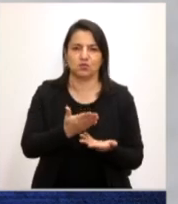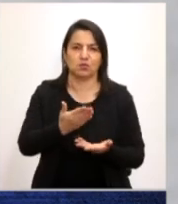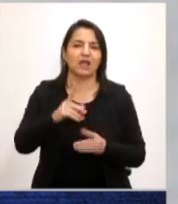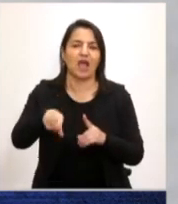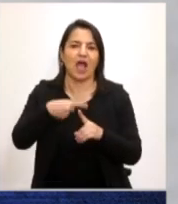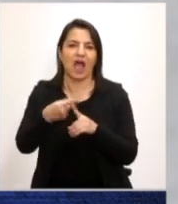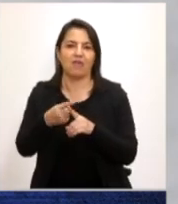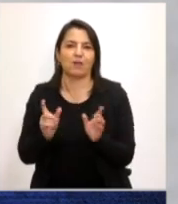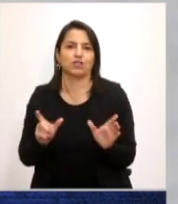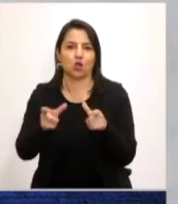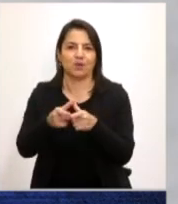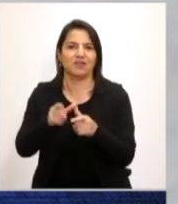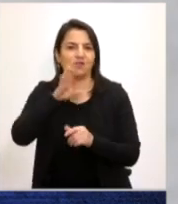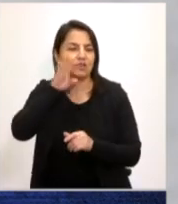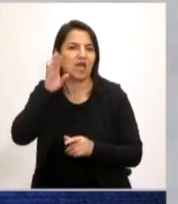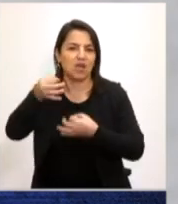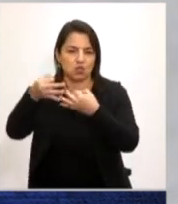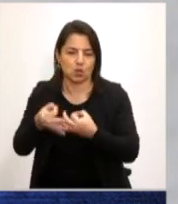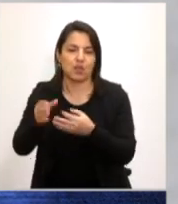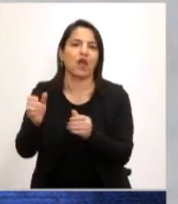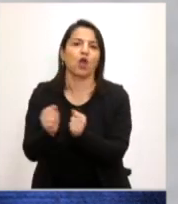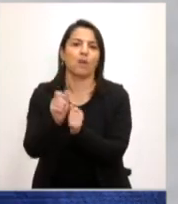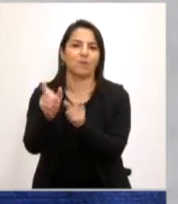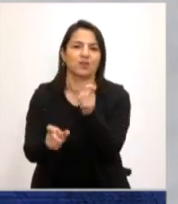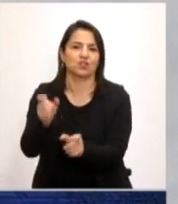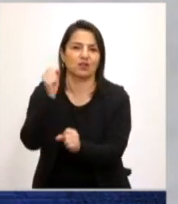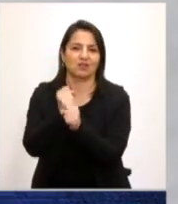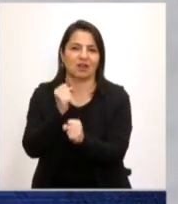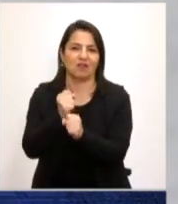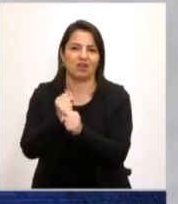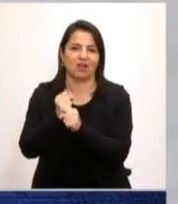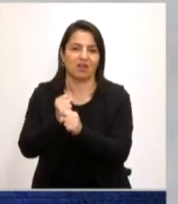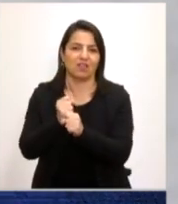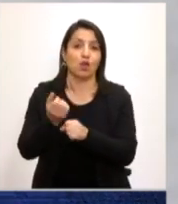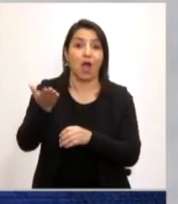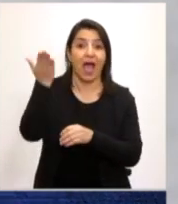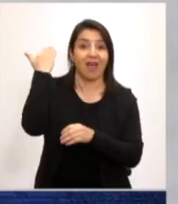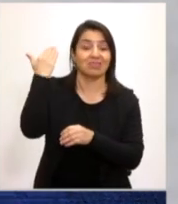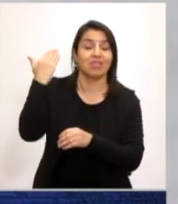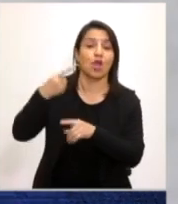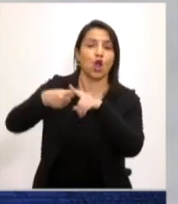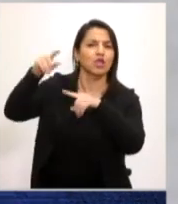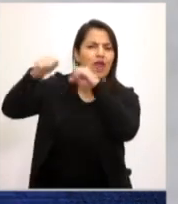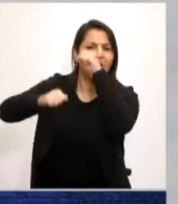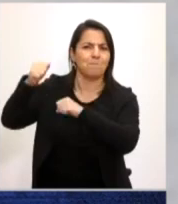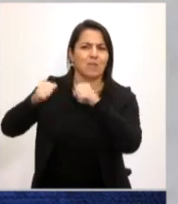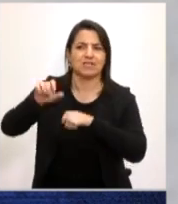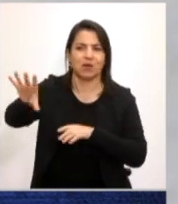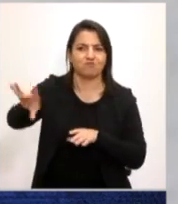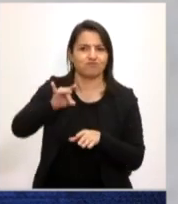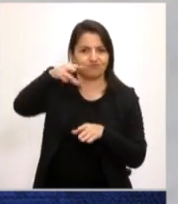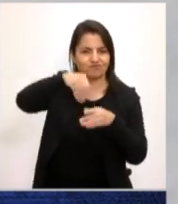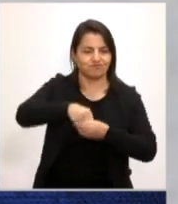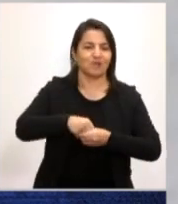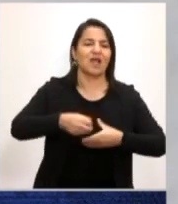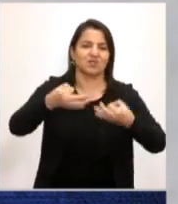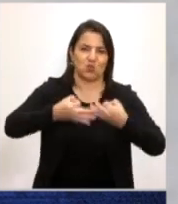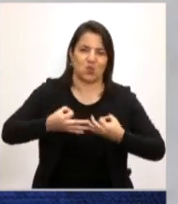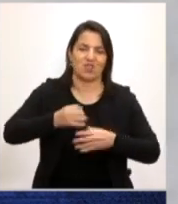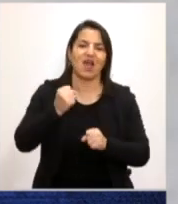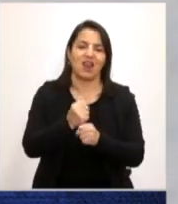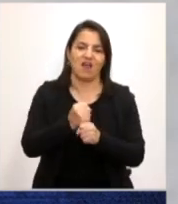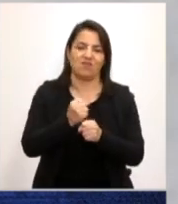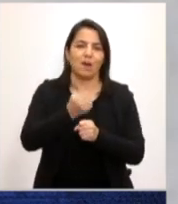de aseo y de seguridad con los trabajadores y trabajadoras que venían de empresas externas y que hoy ganaron estabilidad laboral,